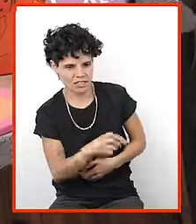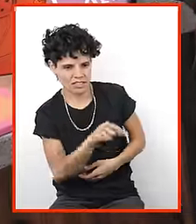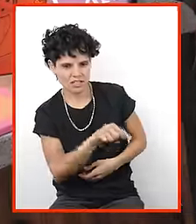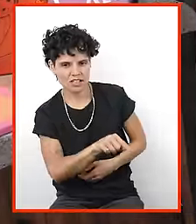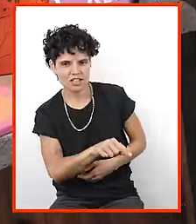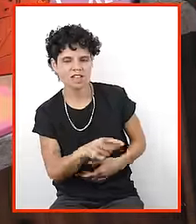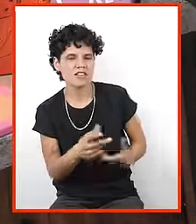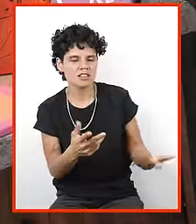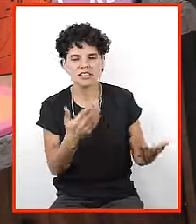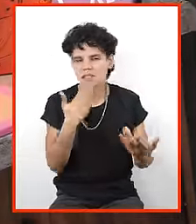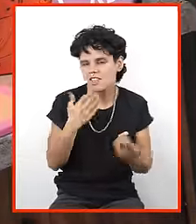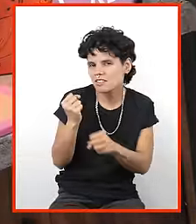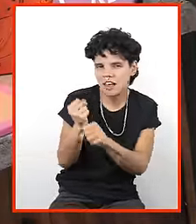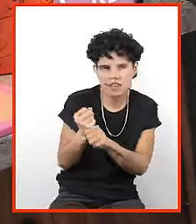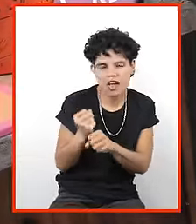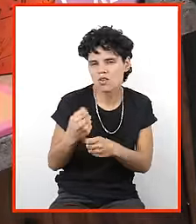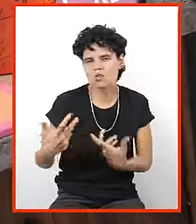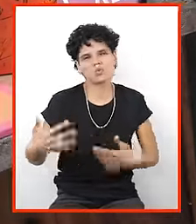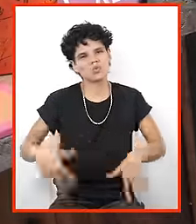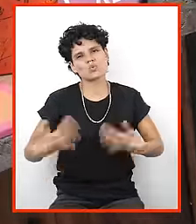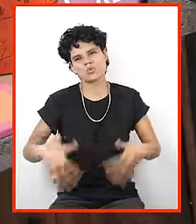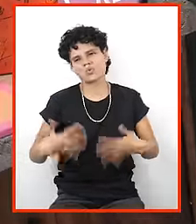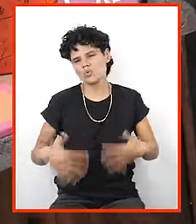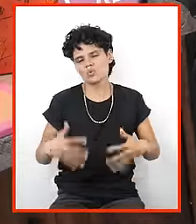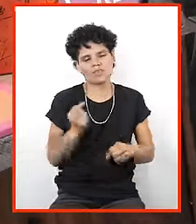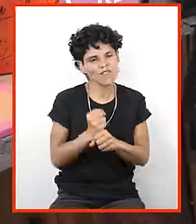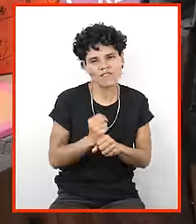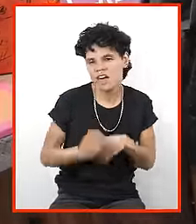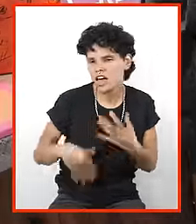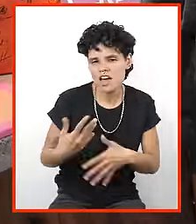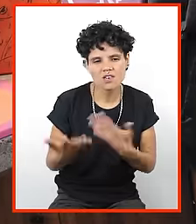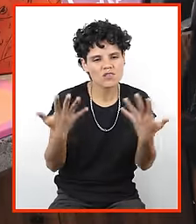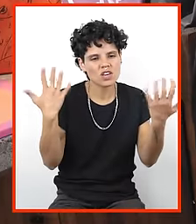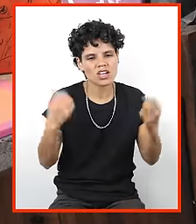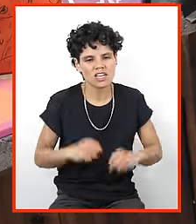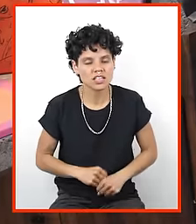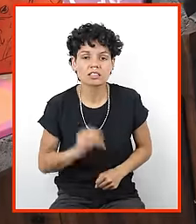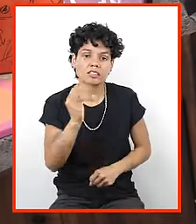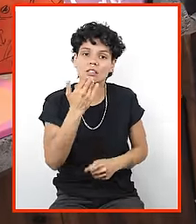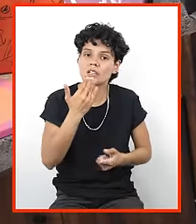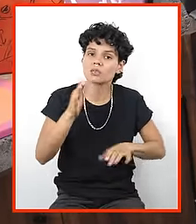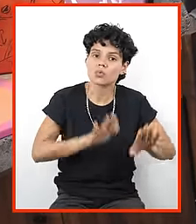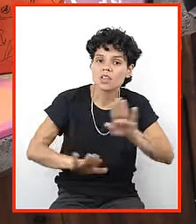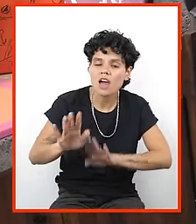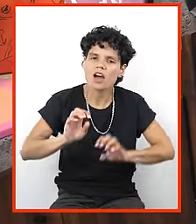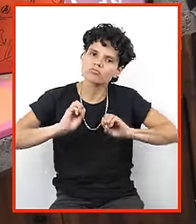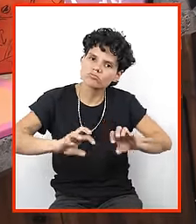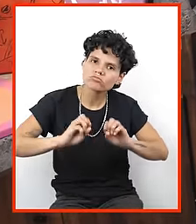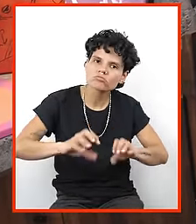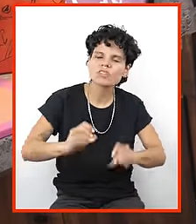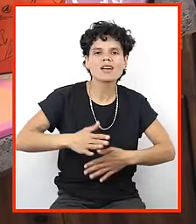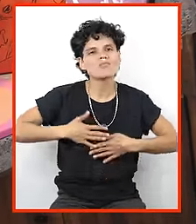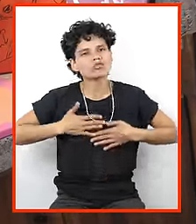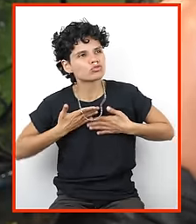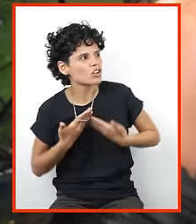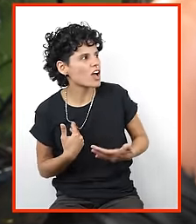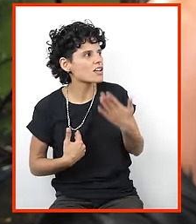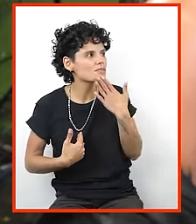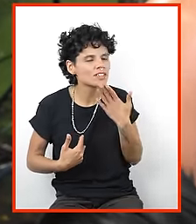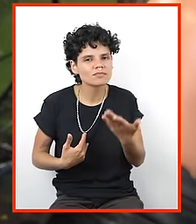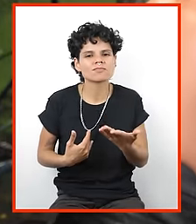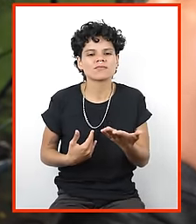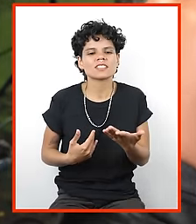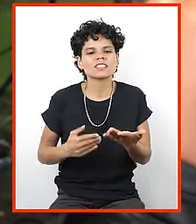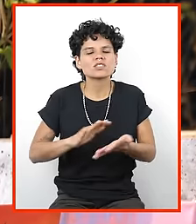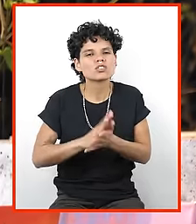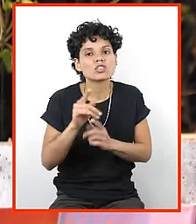tiene su proyecto. Imagínate. Pega, súper pega. Es, ¿no? Pega. No, y lo, también en por la crianza. Eso yo digo, es lo que emocional. Es... Y cuando sí. crecen,